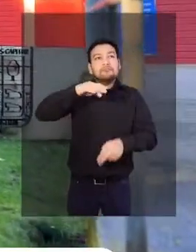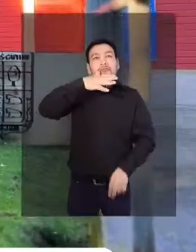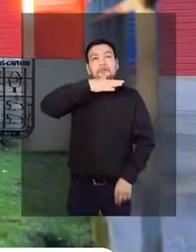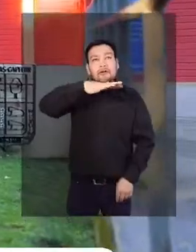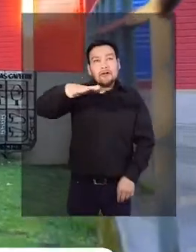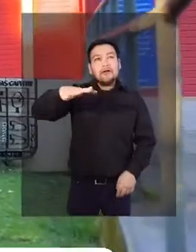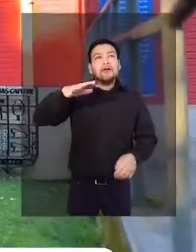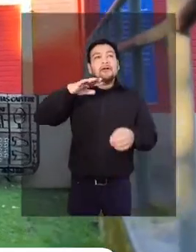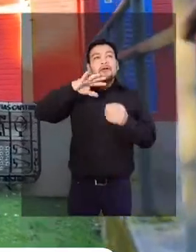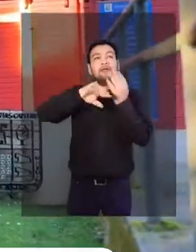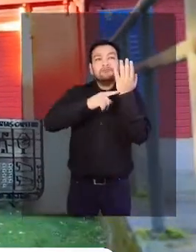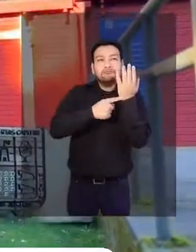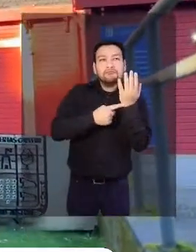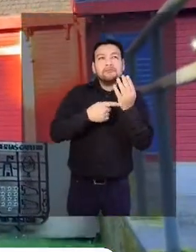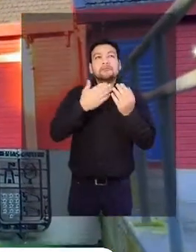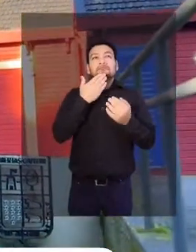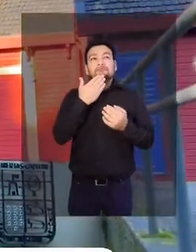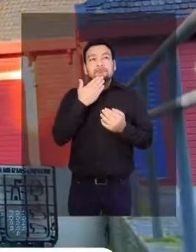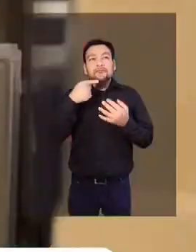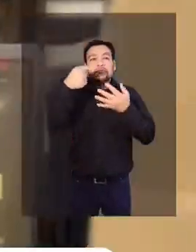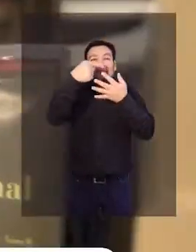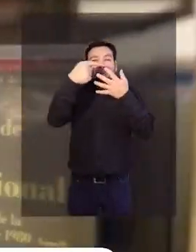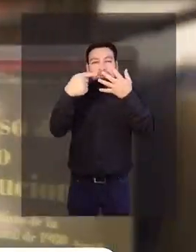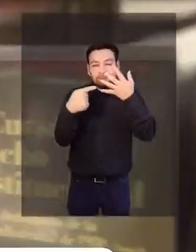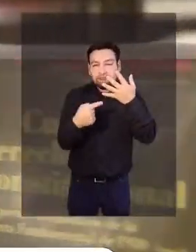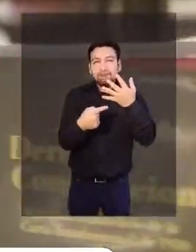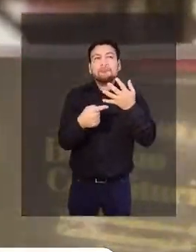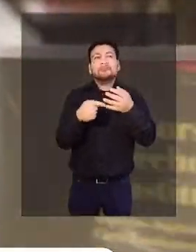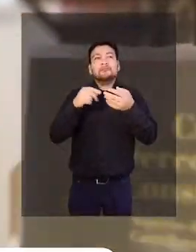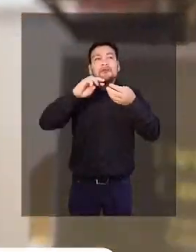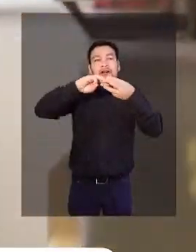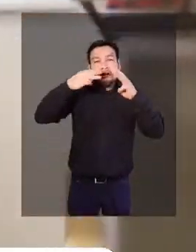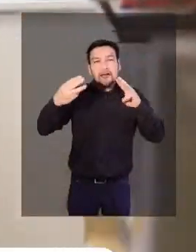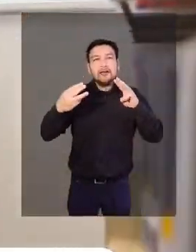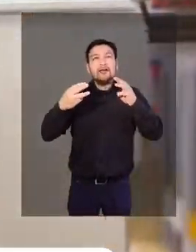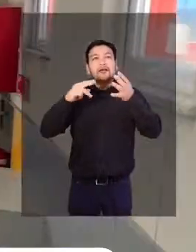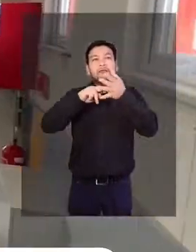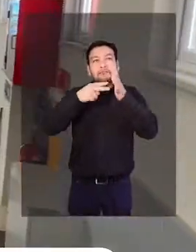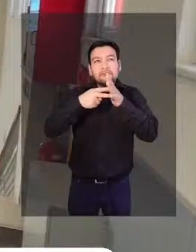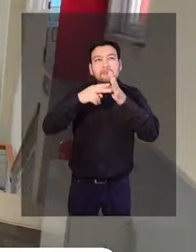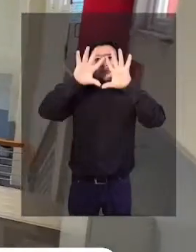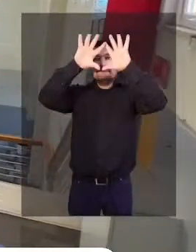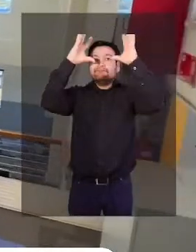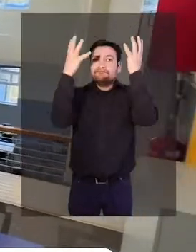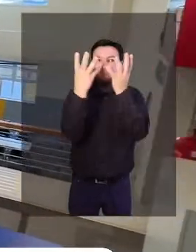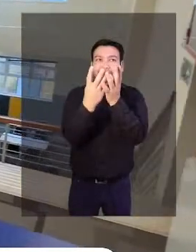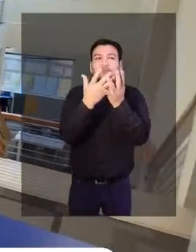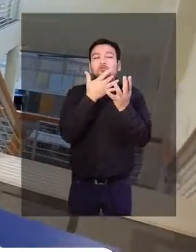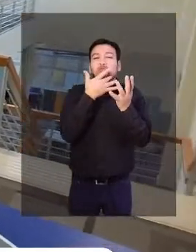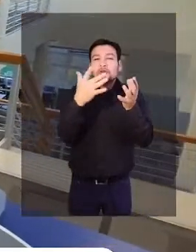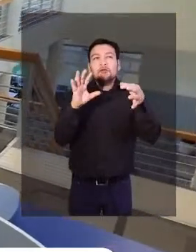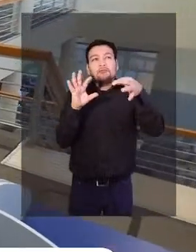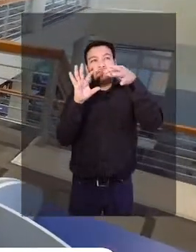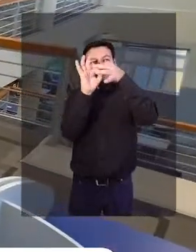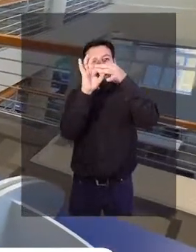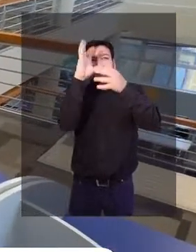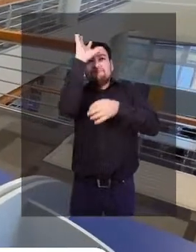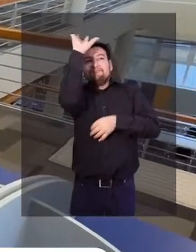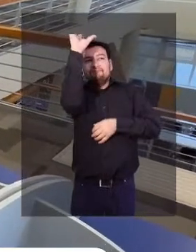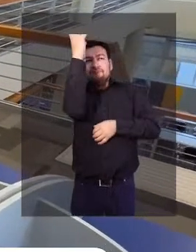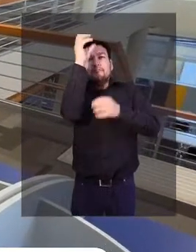A lo largo de sus 34 años de existencia, nuestra sede de Puerto Montt ha experimentado un desarrollo